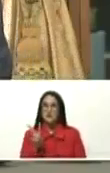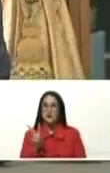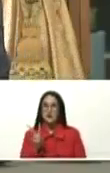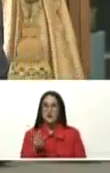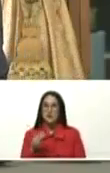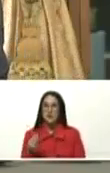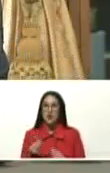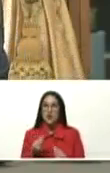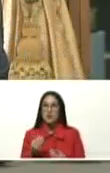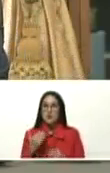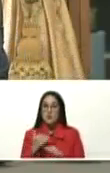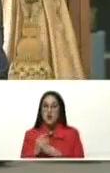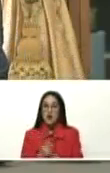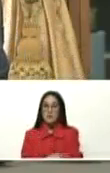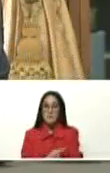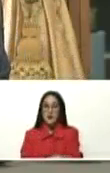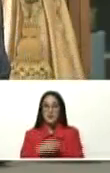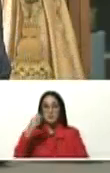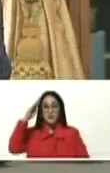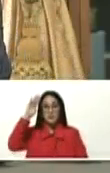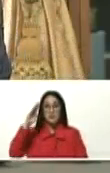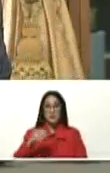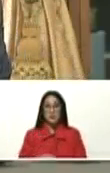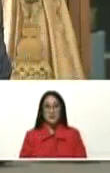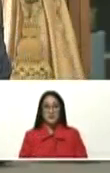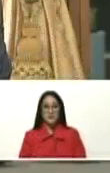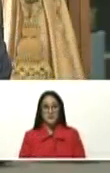los hermanos de Cuba, porque